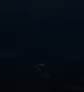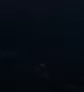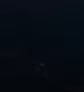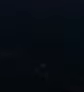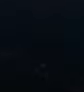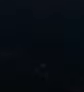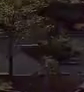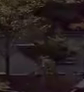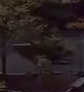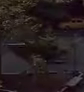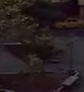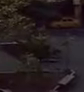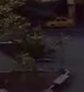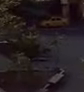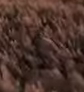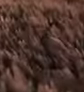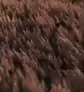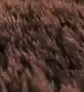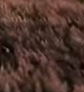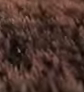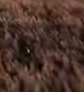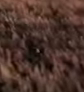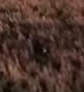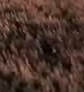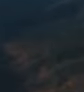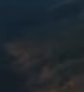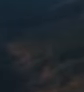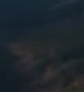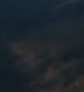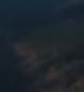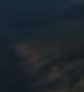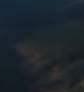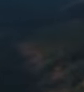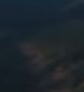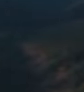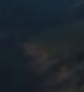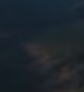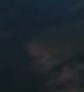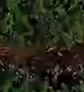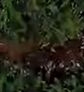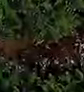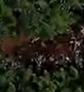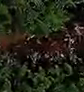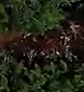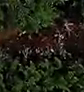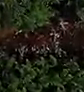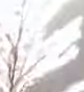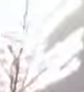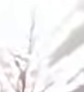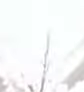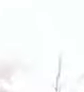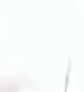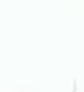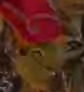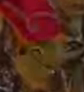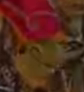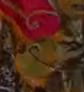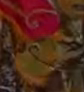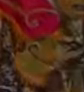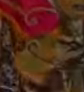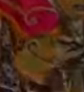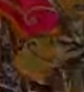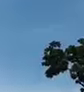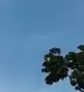transmitió el gobierno de el salvador agradecemos a los medios de comunicación por